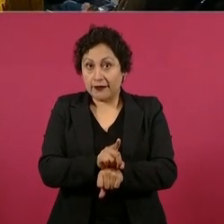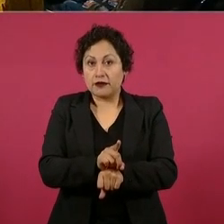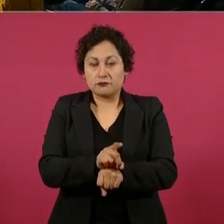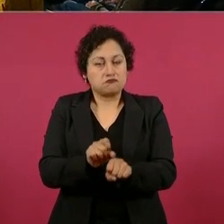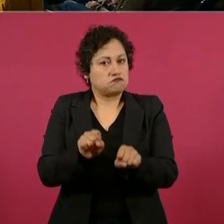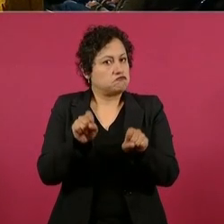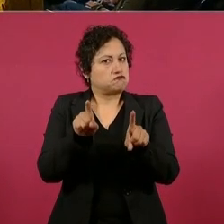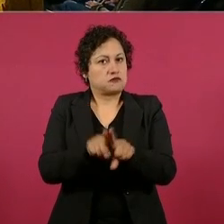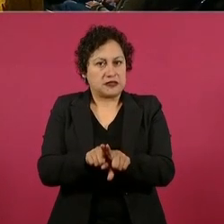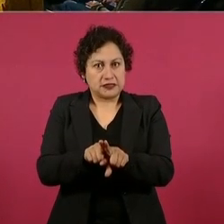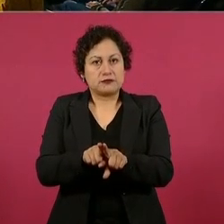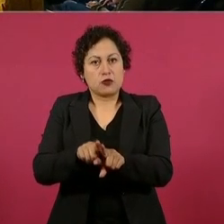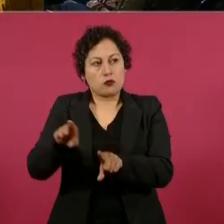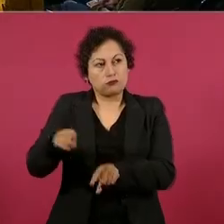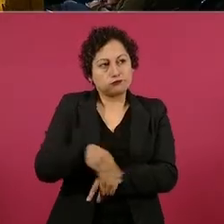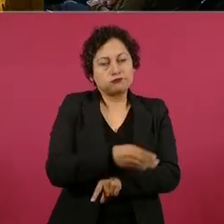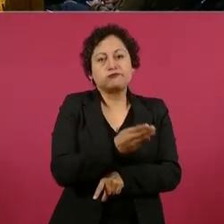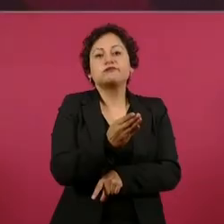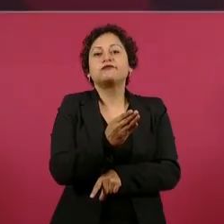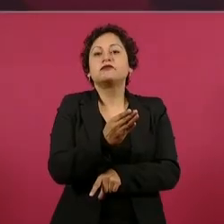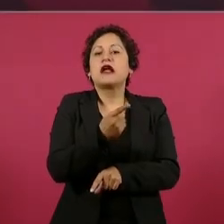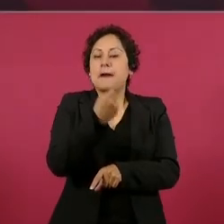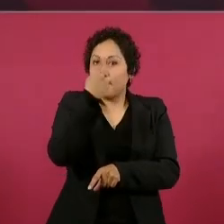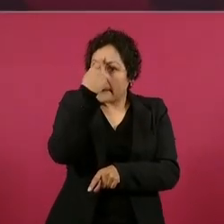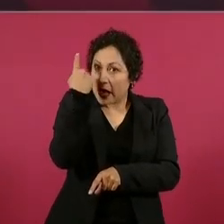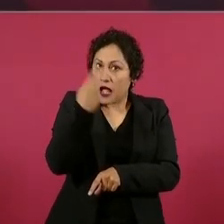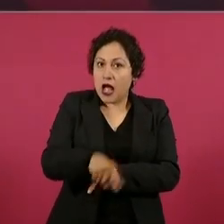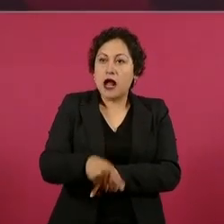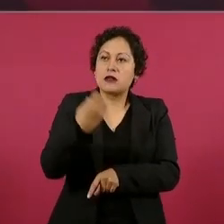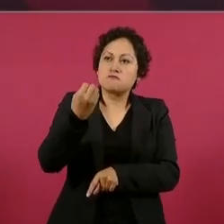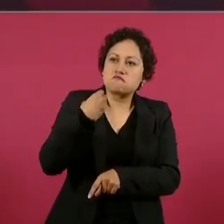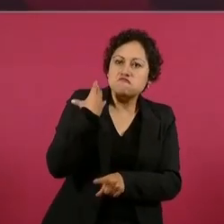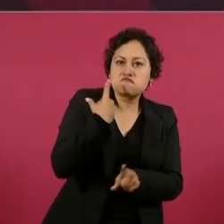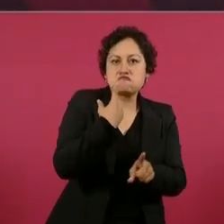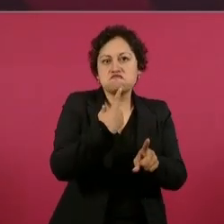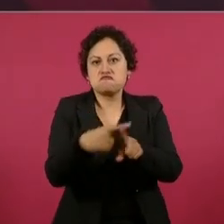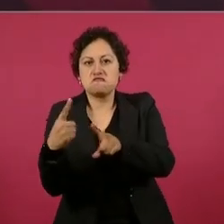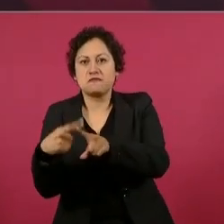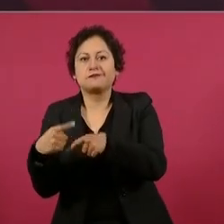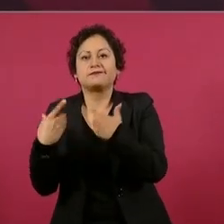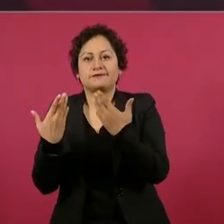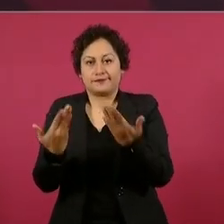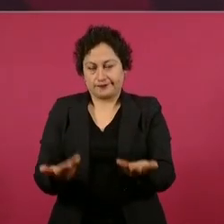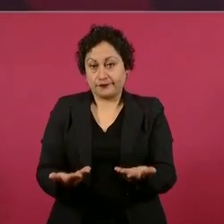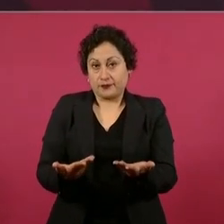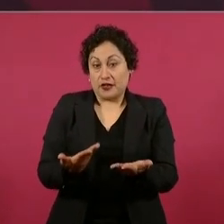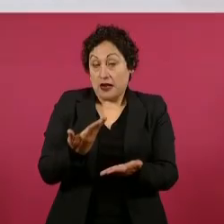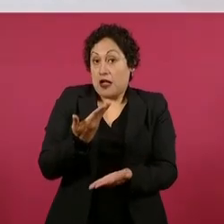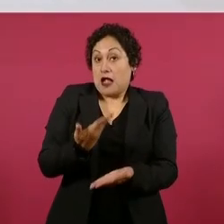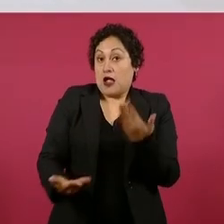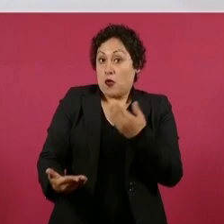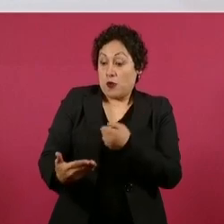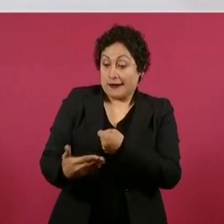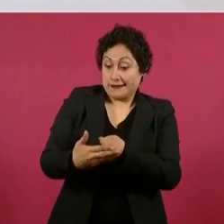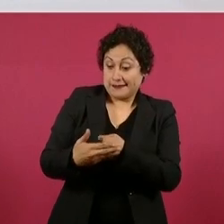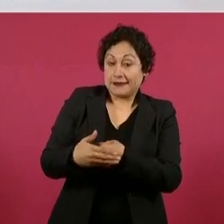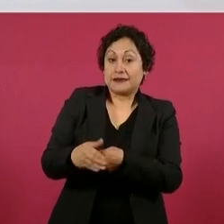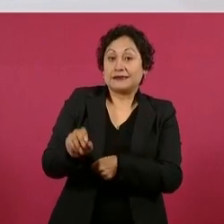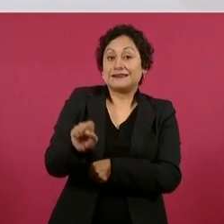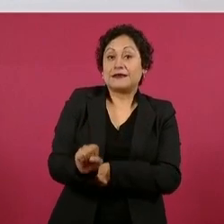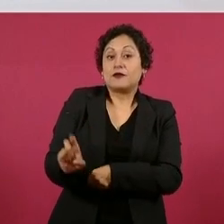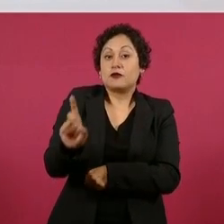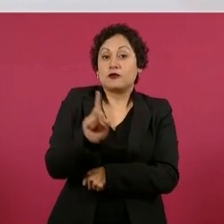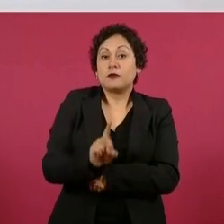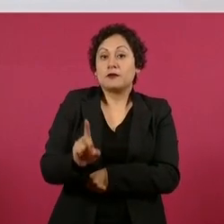lo mismo, hacer actos. Entonces ahora vamos a estos 4 estados,